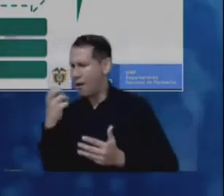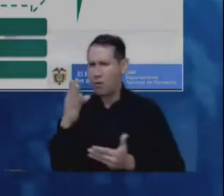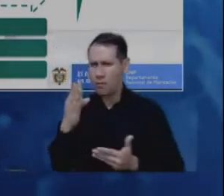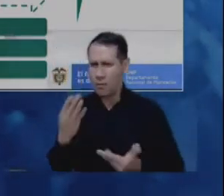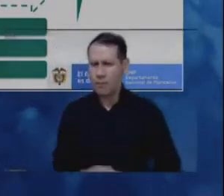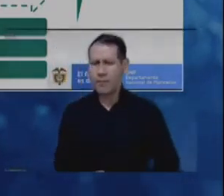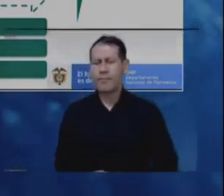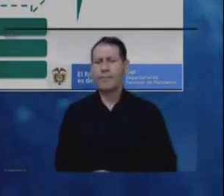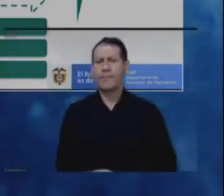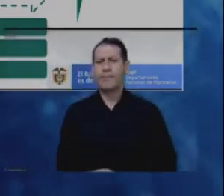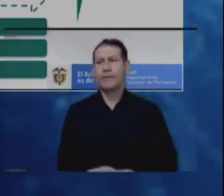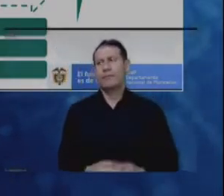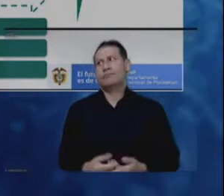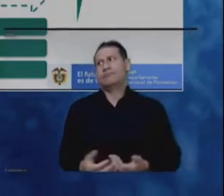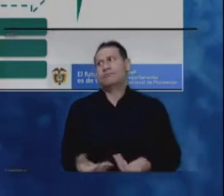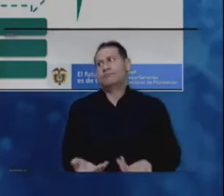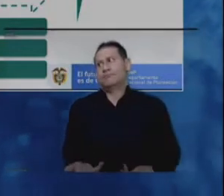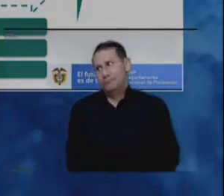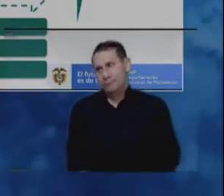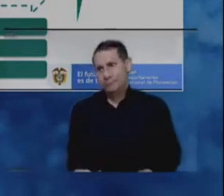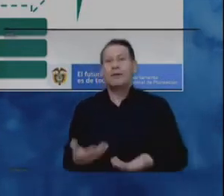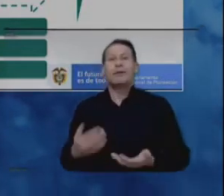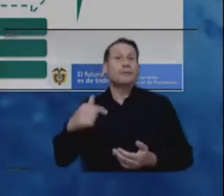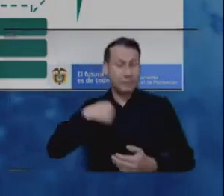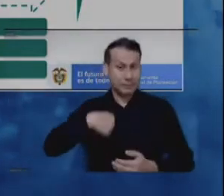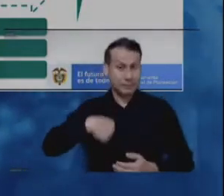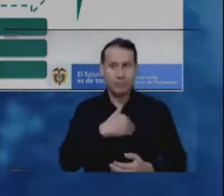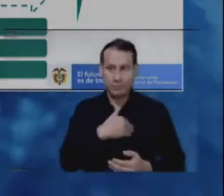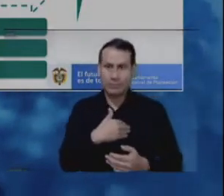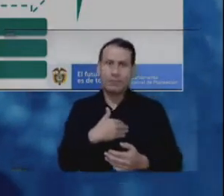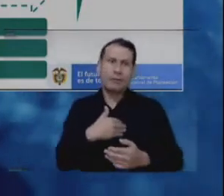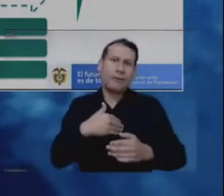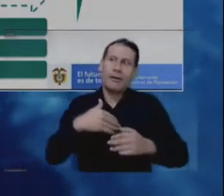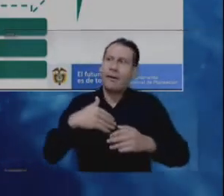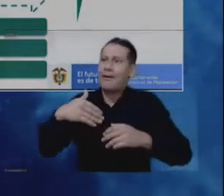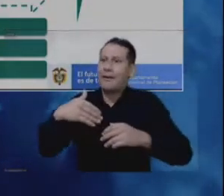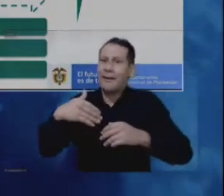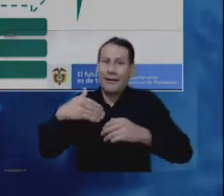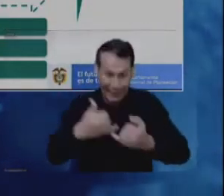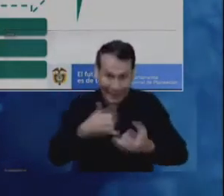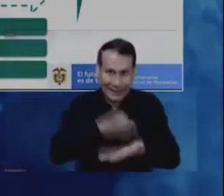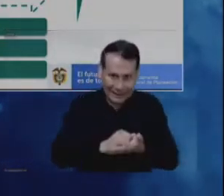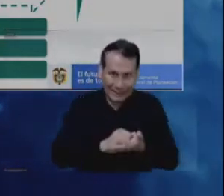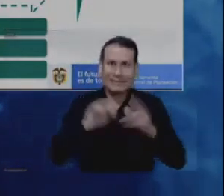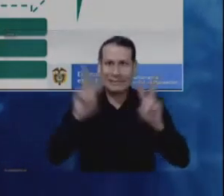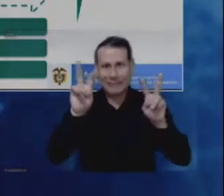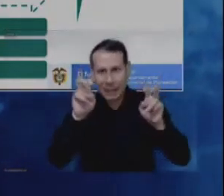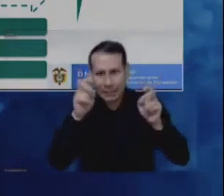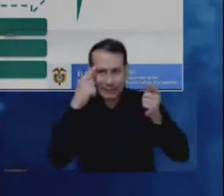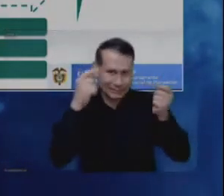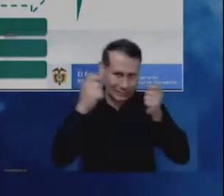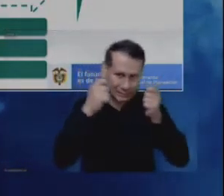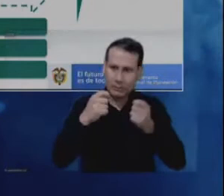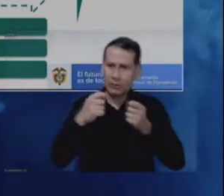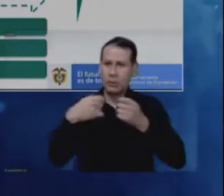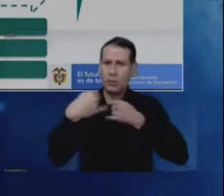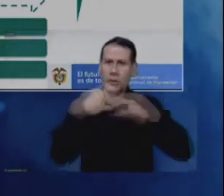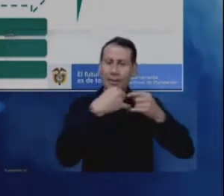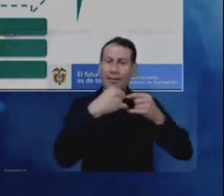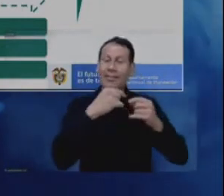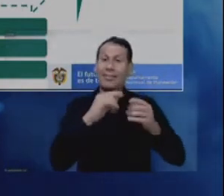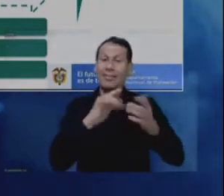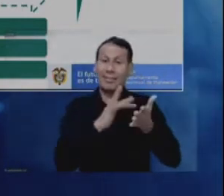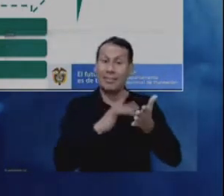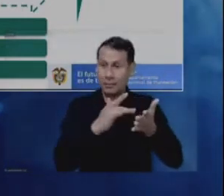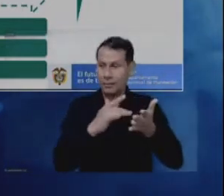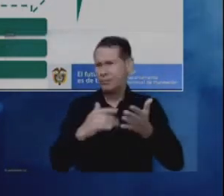nuestro sector avanza y evoluciona muchísimo más rápido que inclusive otros sectores. Entonces acá por eso, digamos, quería traerles un poquito eso y decirles que